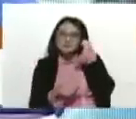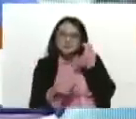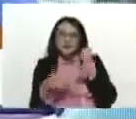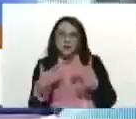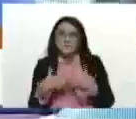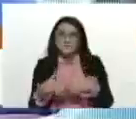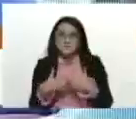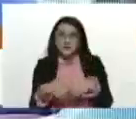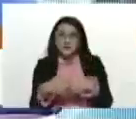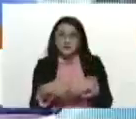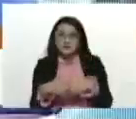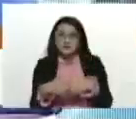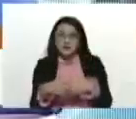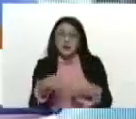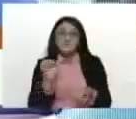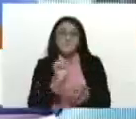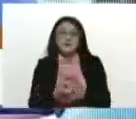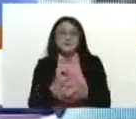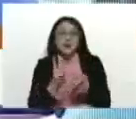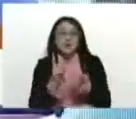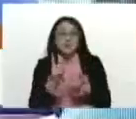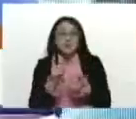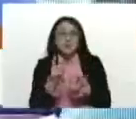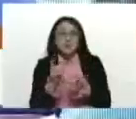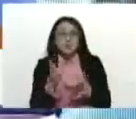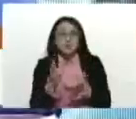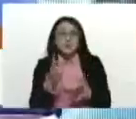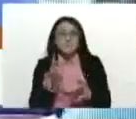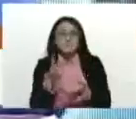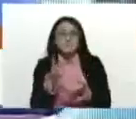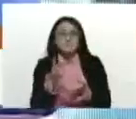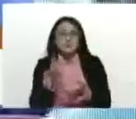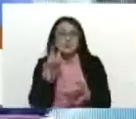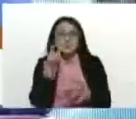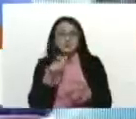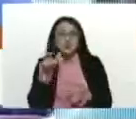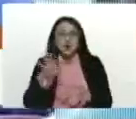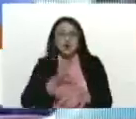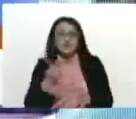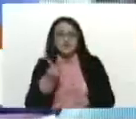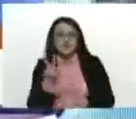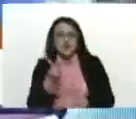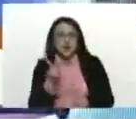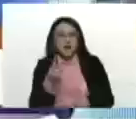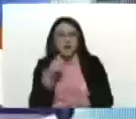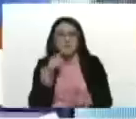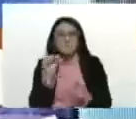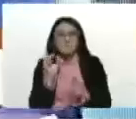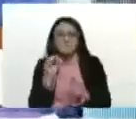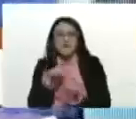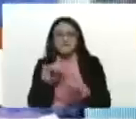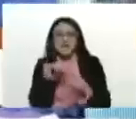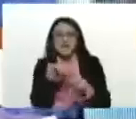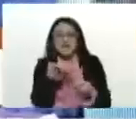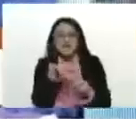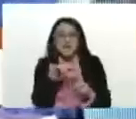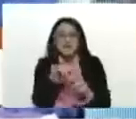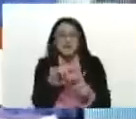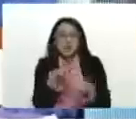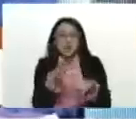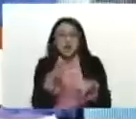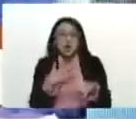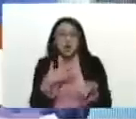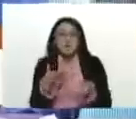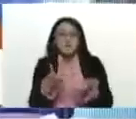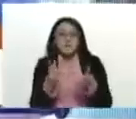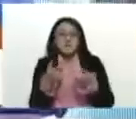han metido presos a funcionarios venezolanos nos han perseguido no permiten que Venezuela venda su petróleo